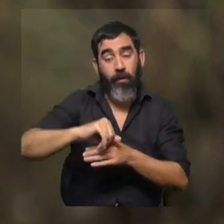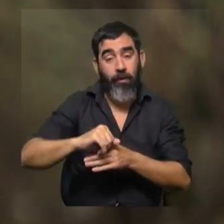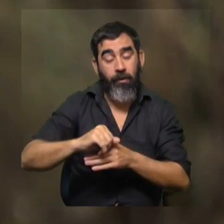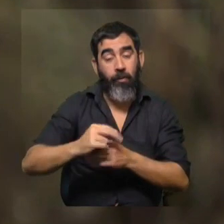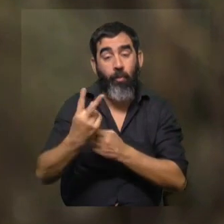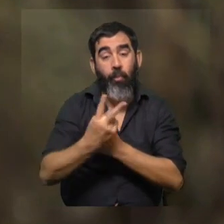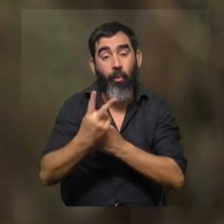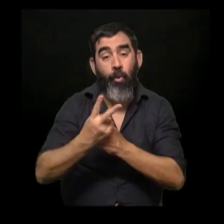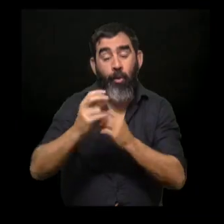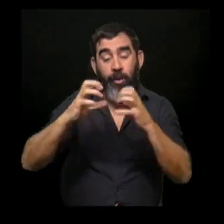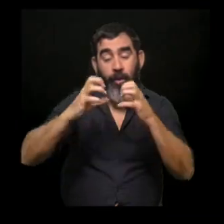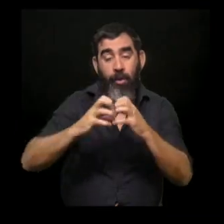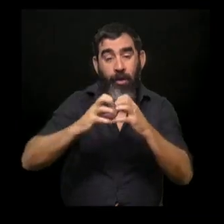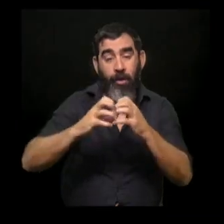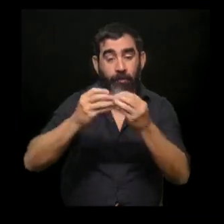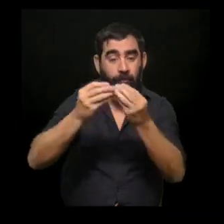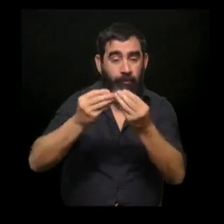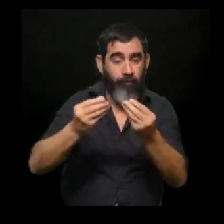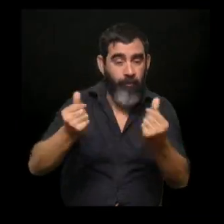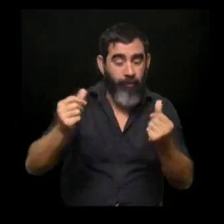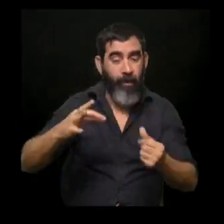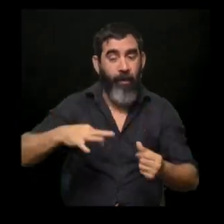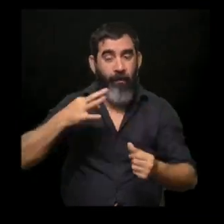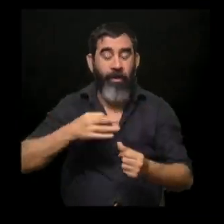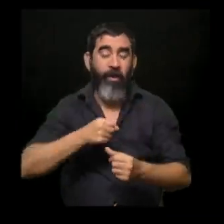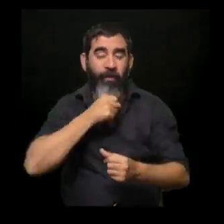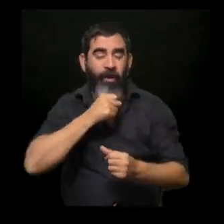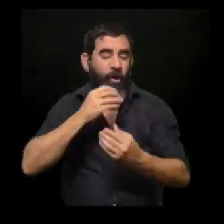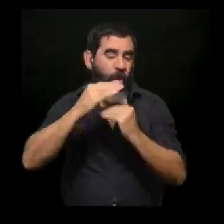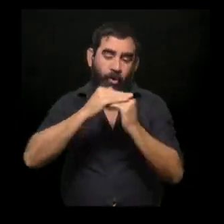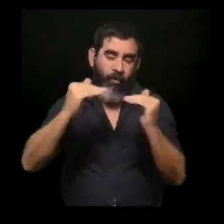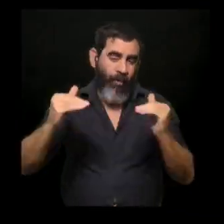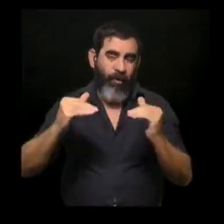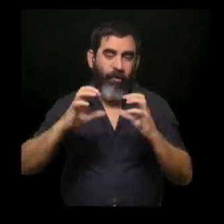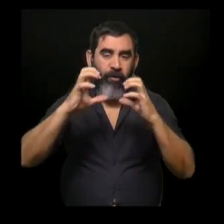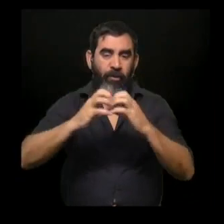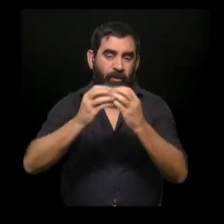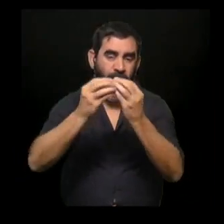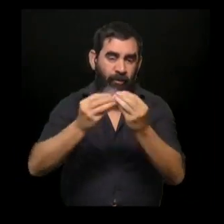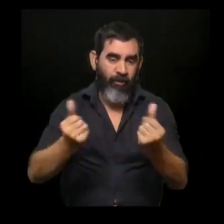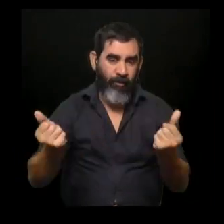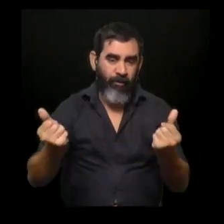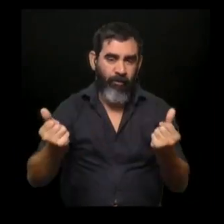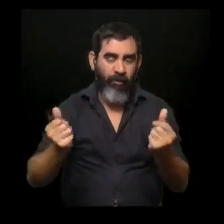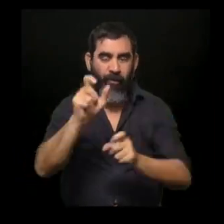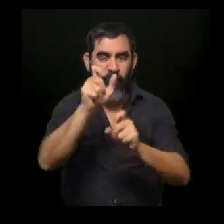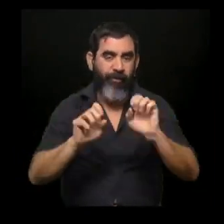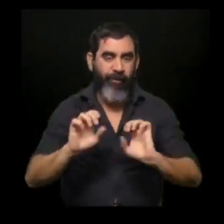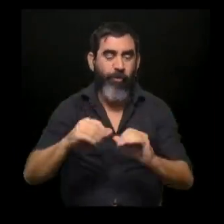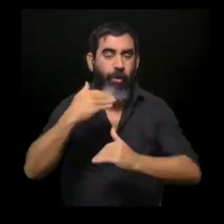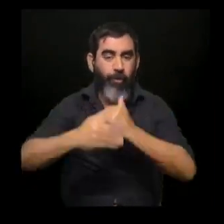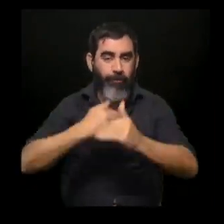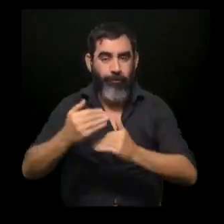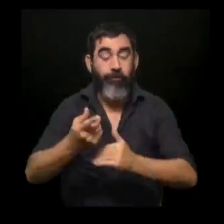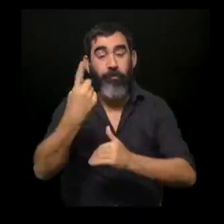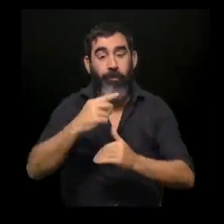en la neurodegeneración. O sea, a lo largo de la vida, a medida que envejecemos, es normal que el volumen cerebral disminuya, es un proceso natural, pero bueno,